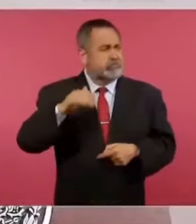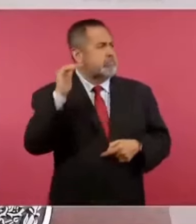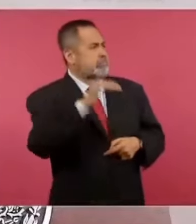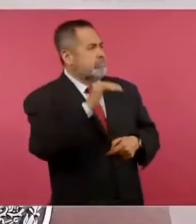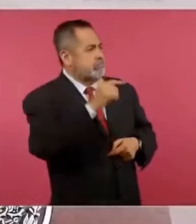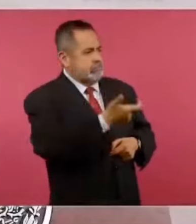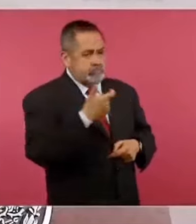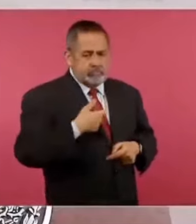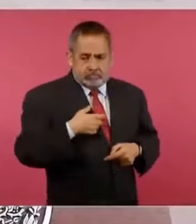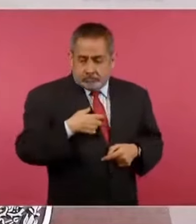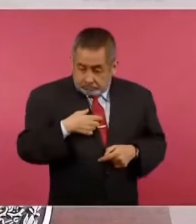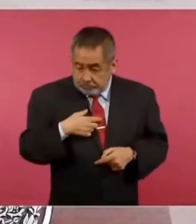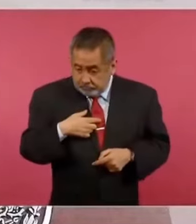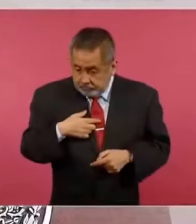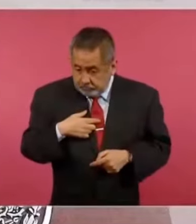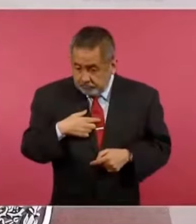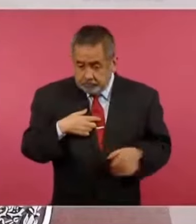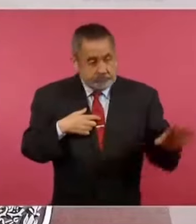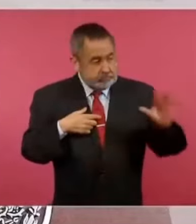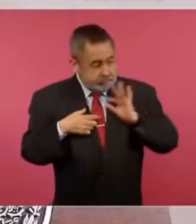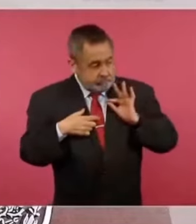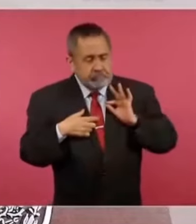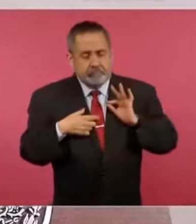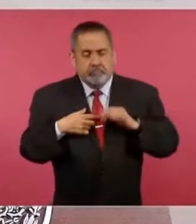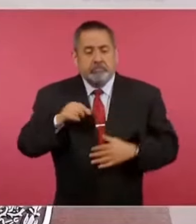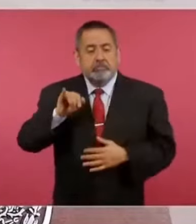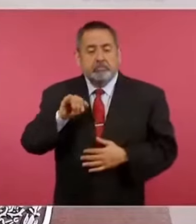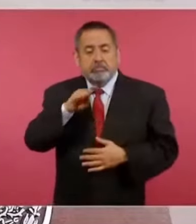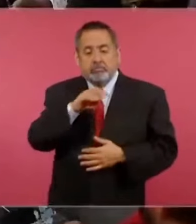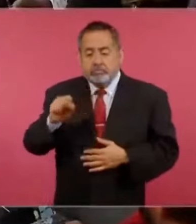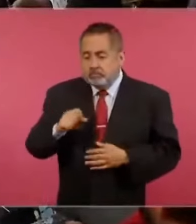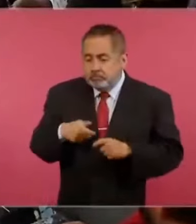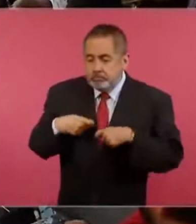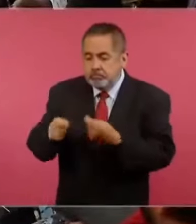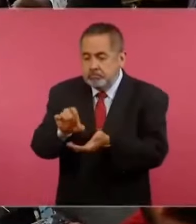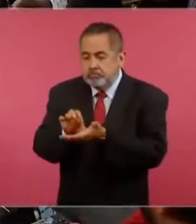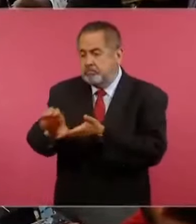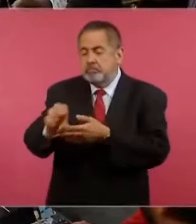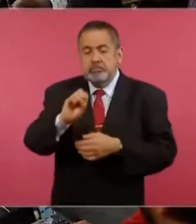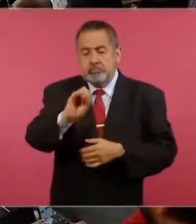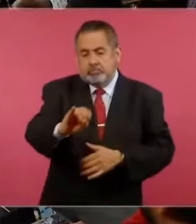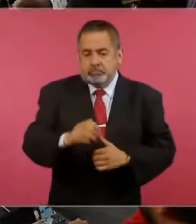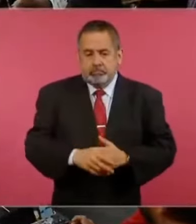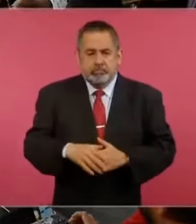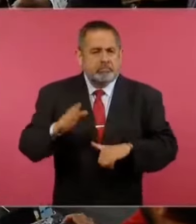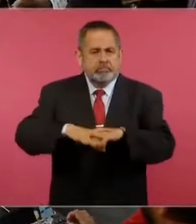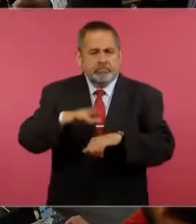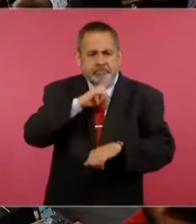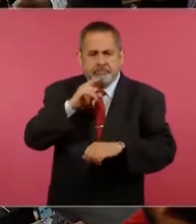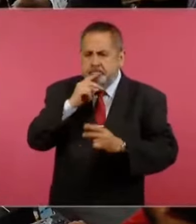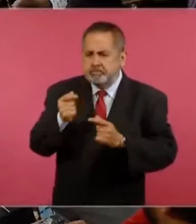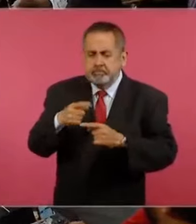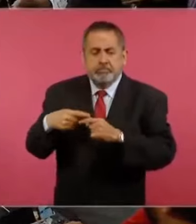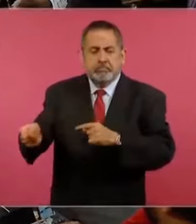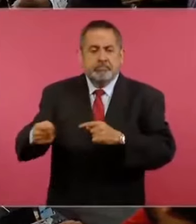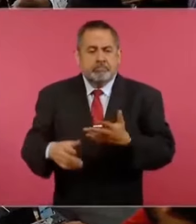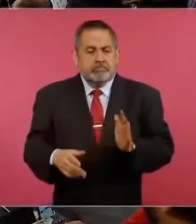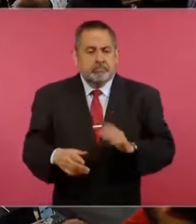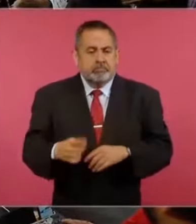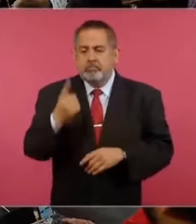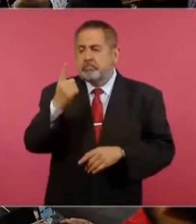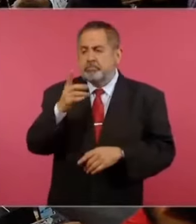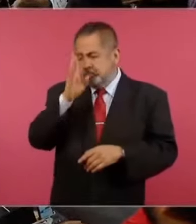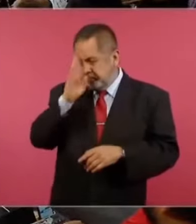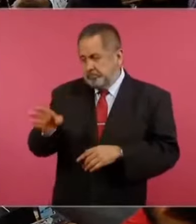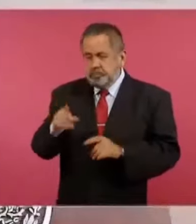pide al IMSS y el IMSS notifica al fondo. Eso va a permitir también una cosa, que sea mucho más rápido, porque solo se tendrá una ventanilla.